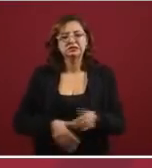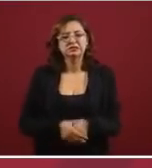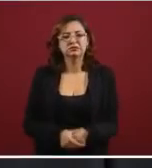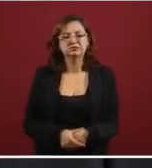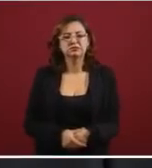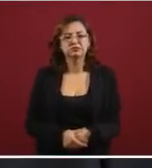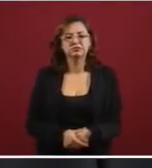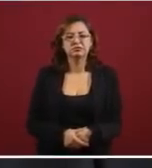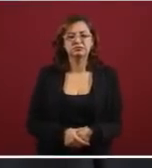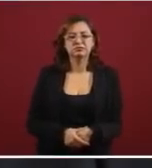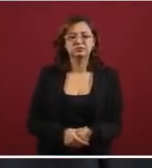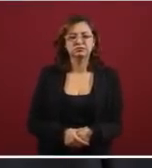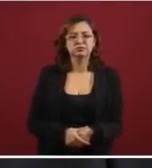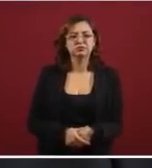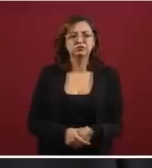pero